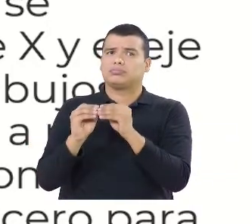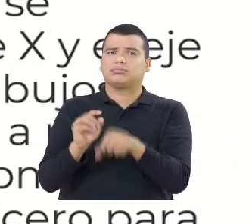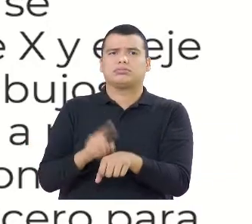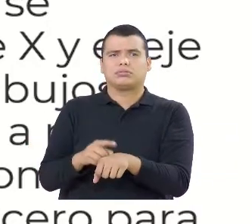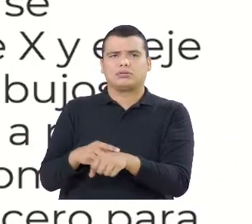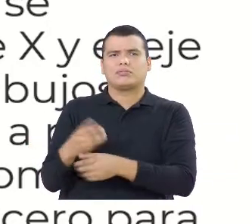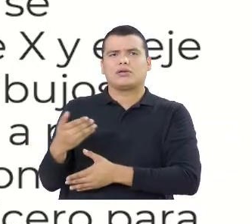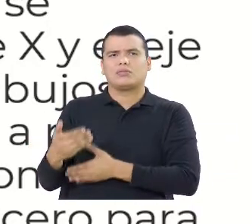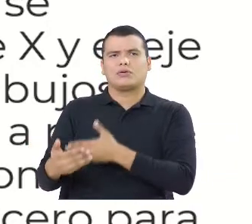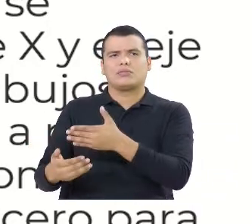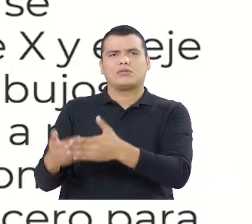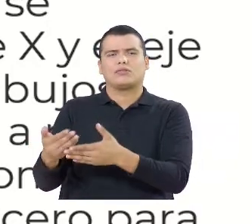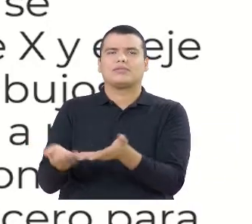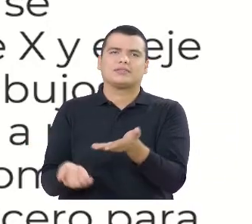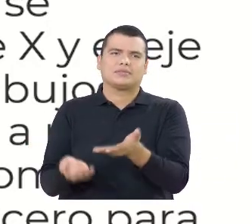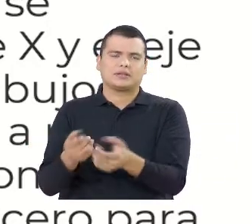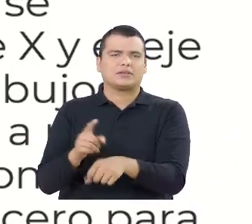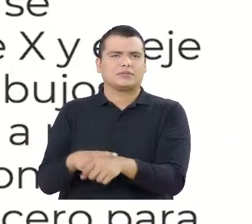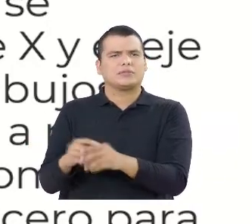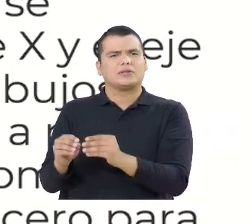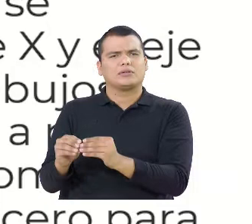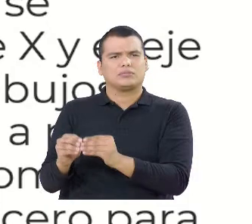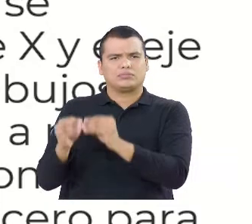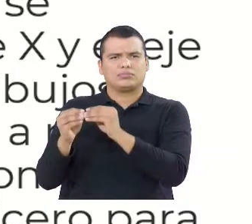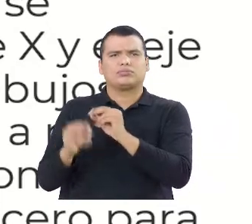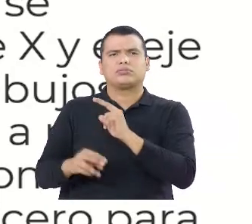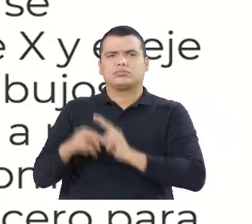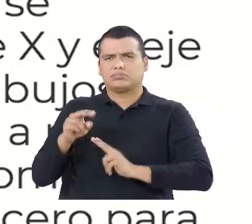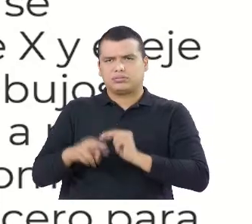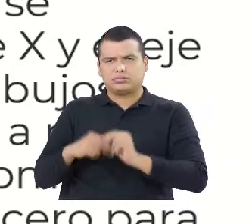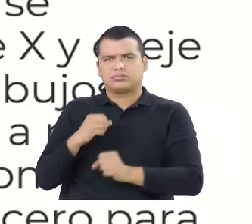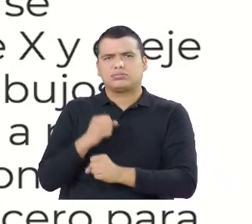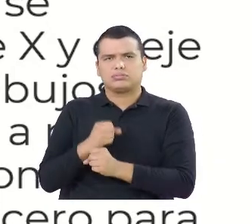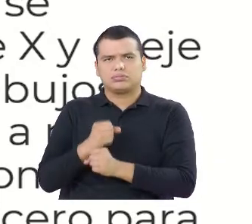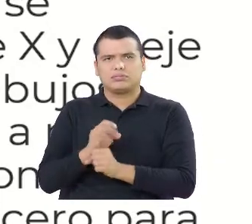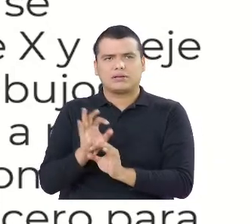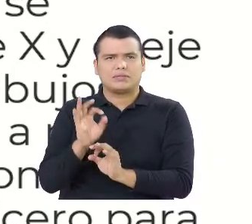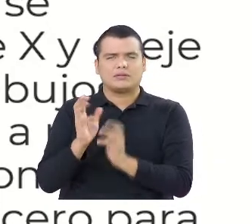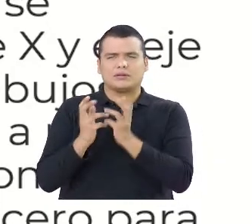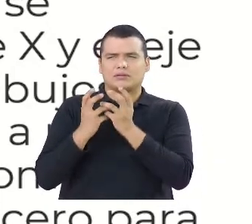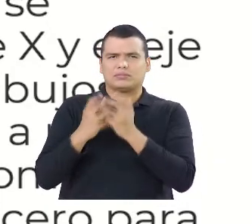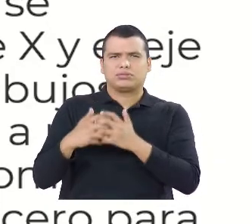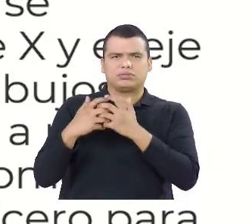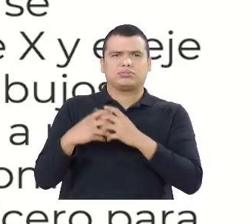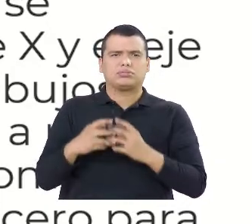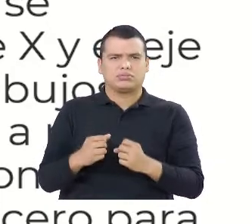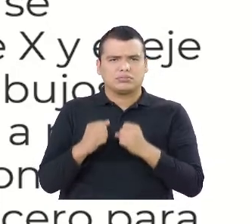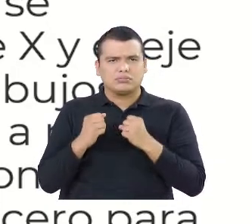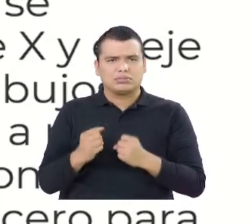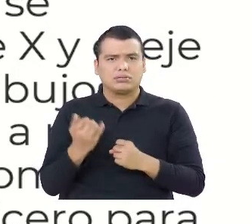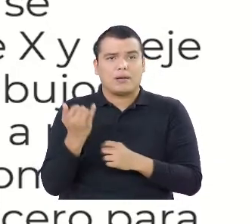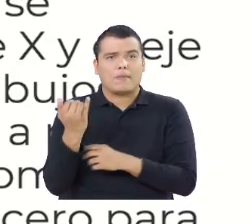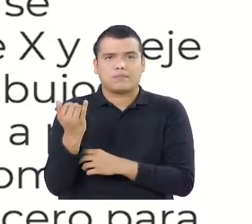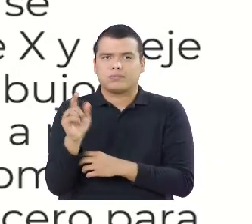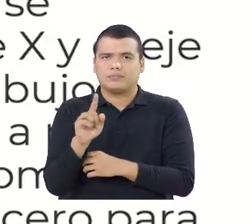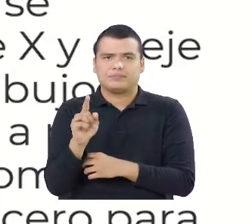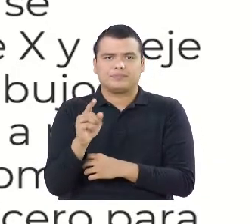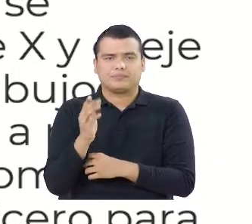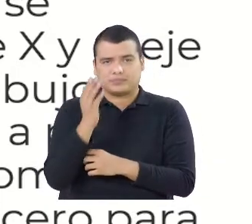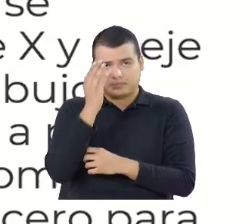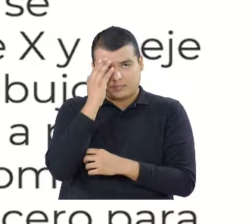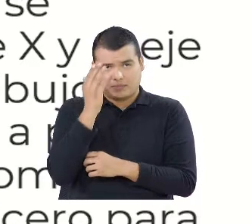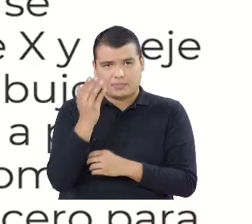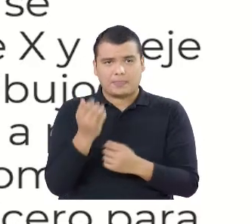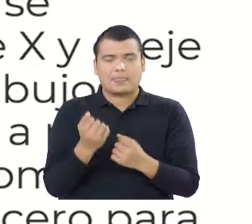lentamente en base a... Todavía está en funcionamiento porque no funciona bien. Ahí se puede apreciar que tiene un